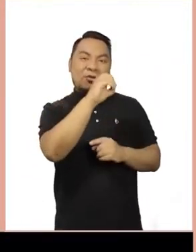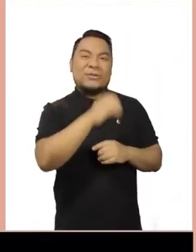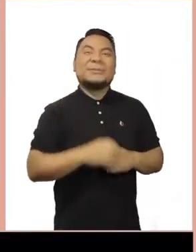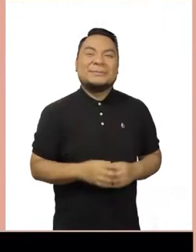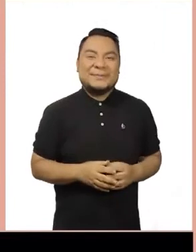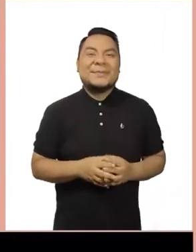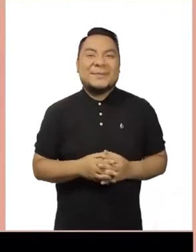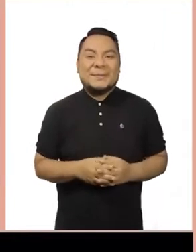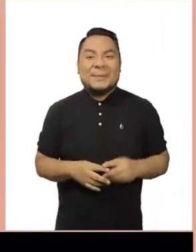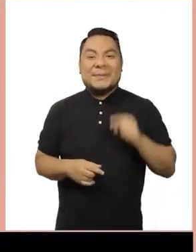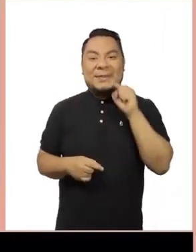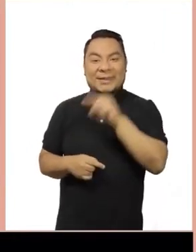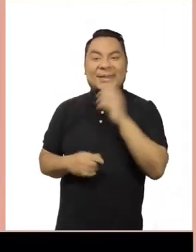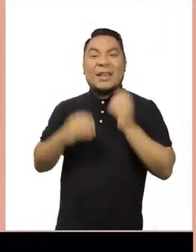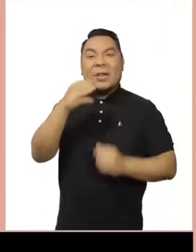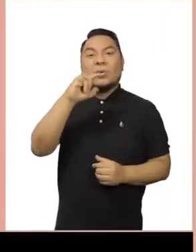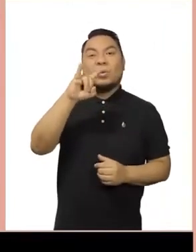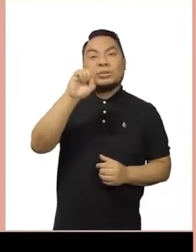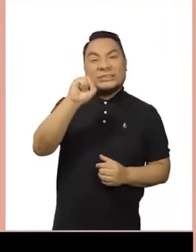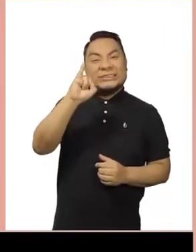¡Mateo!